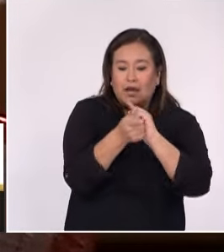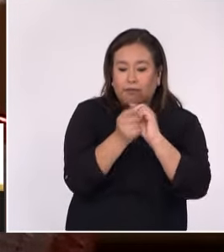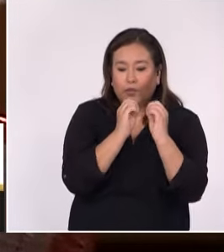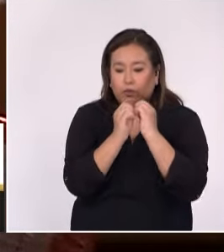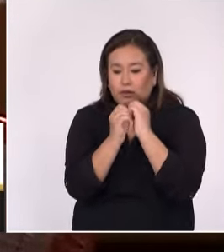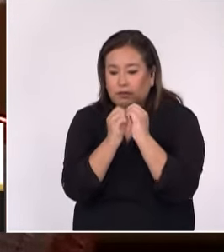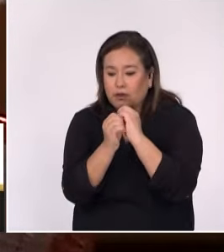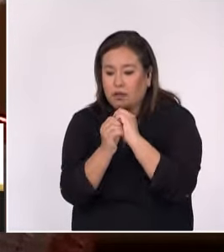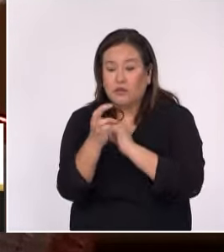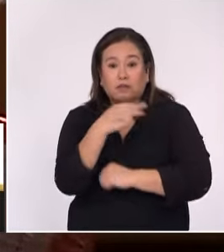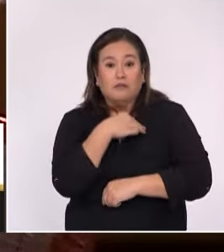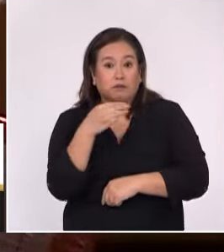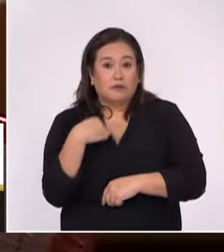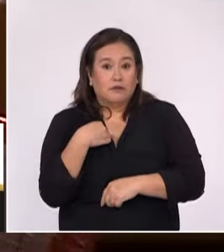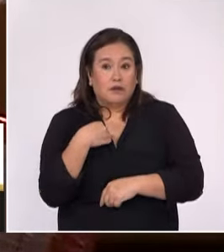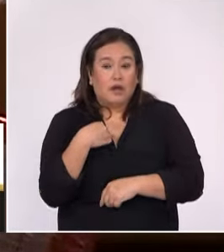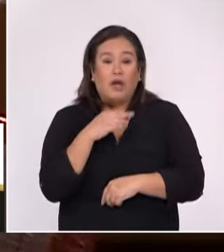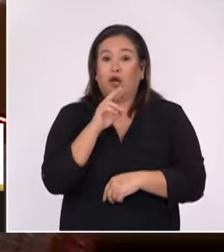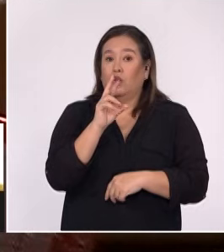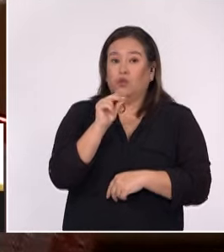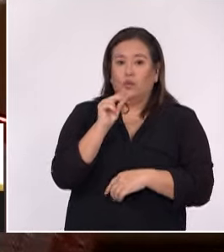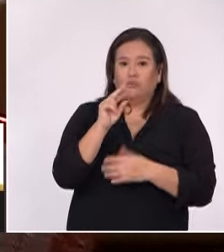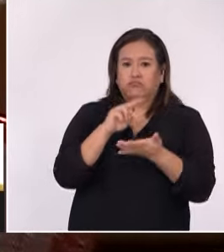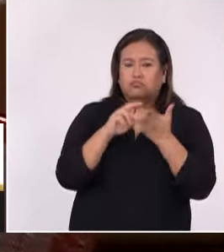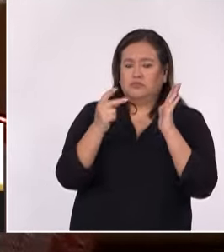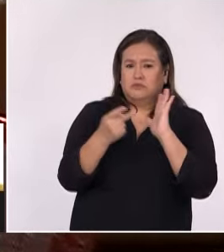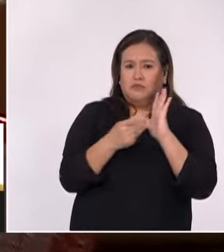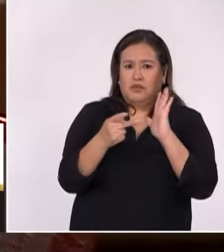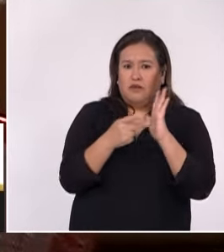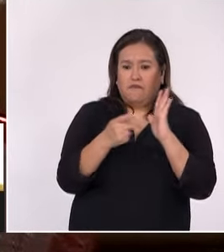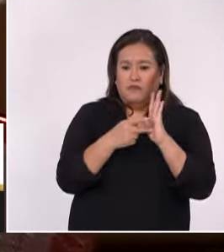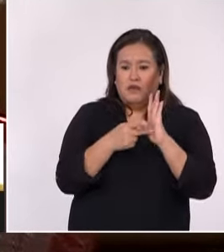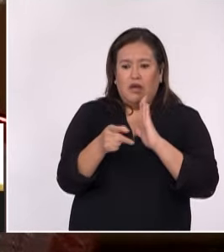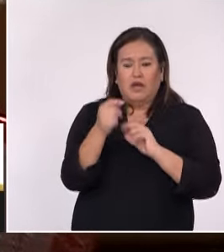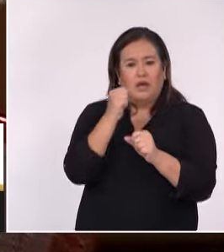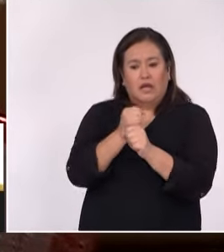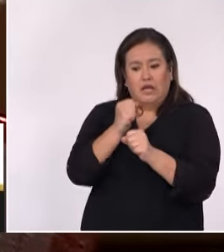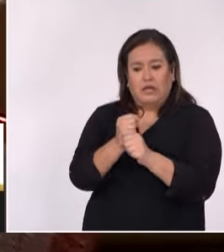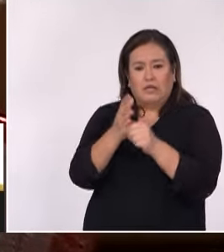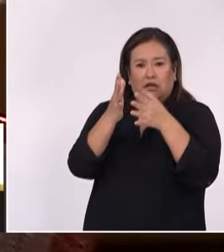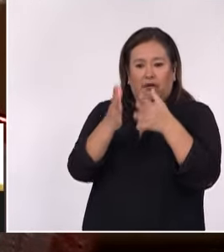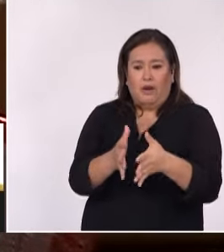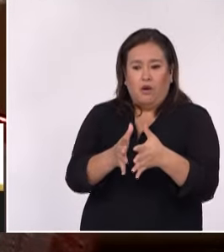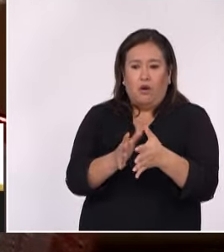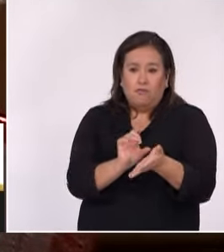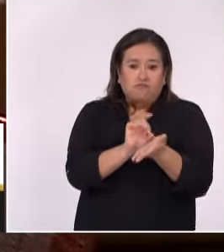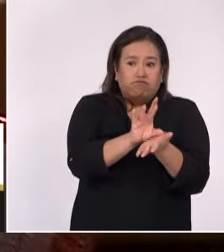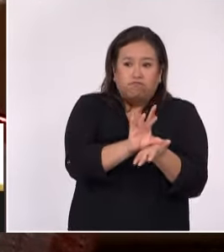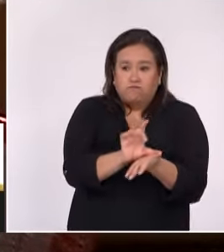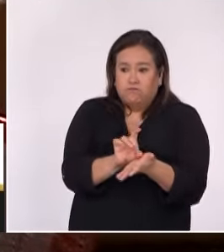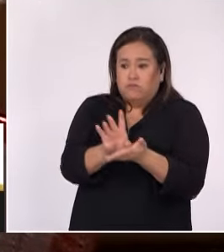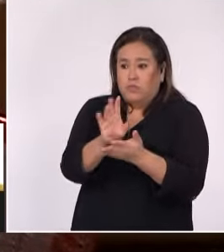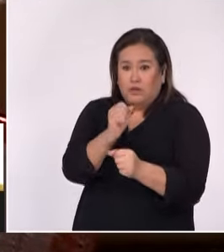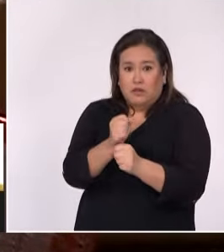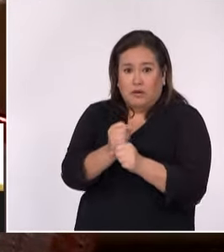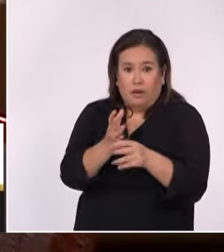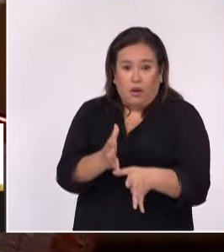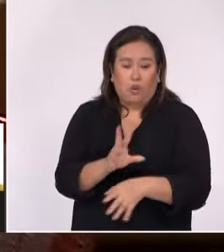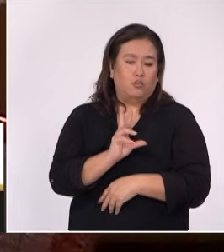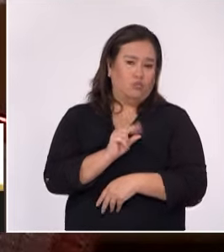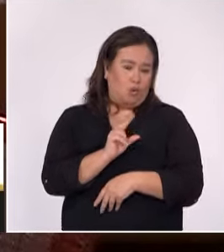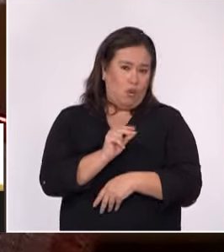de entidades no implicará de modo alguno que los trabajadores pierdan sus empleos, pues